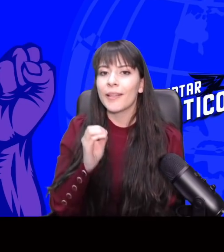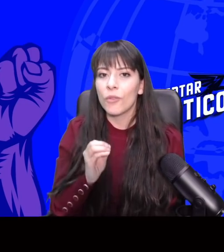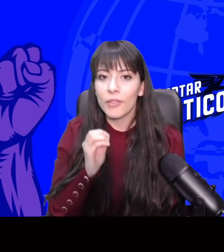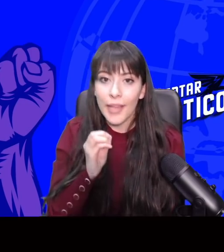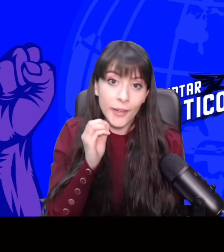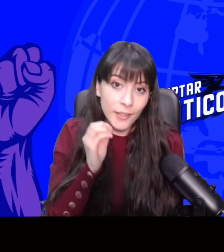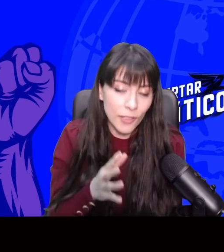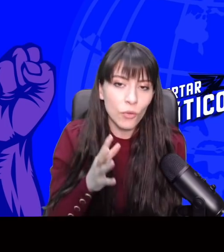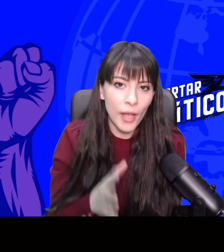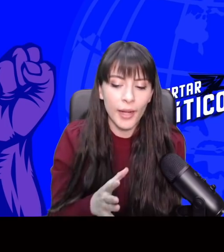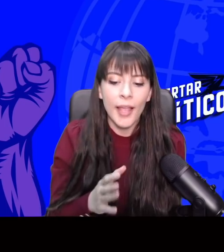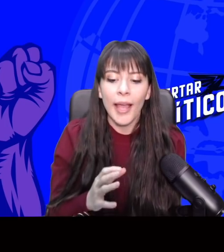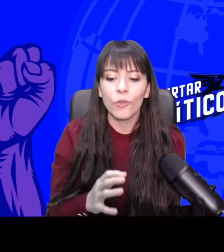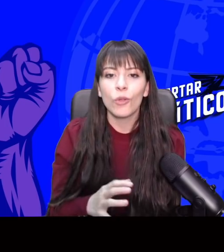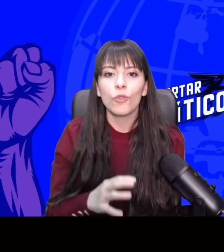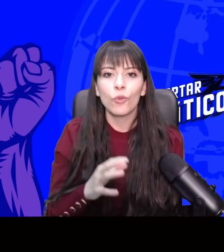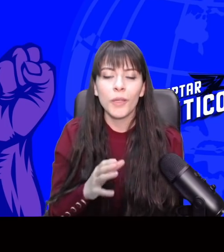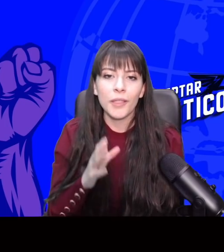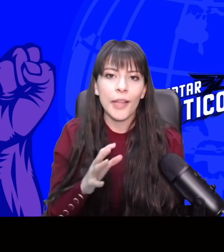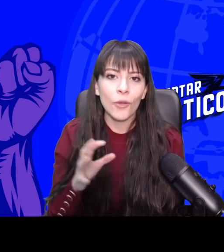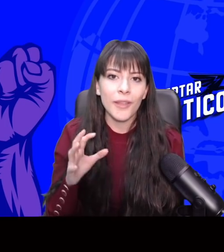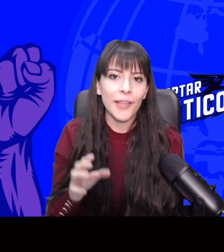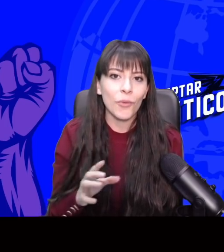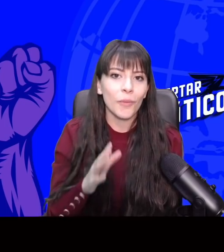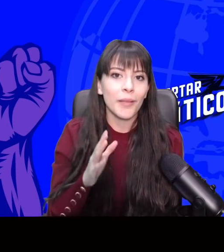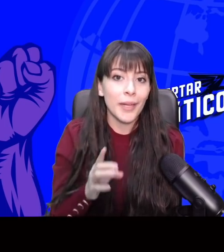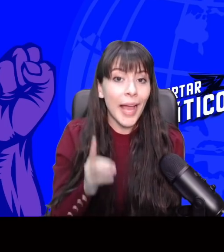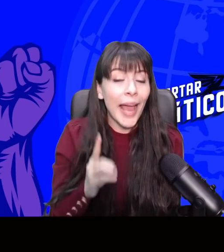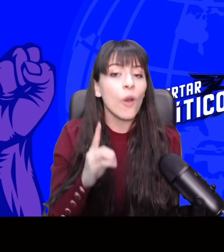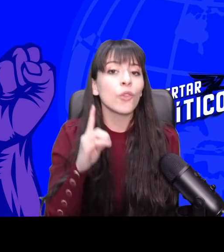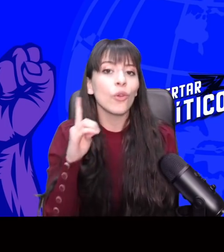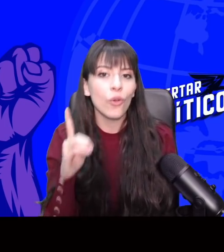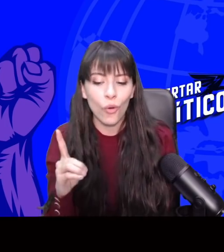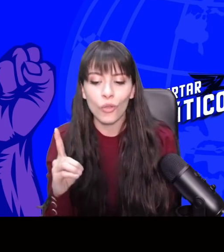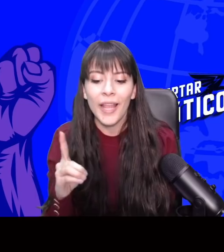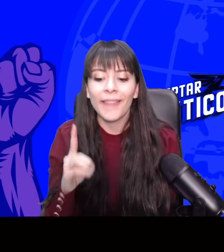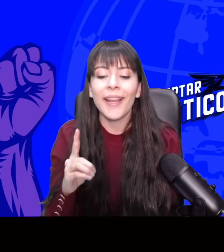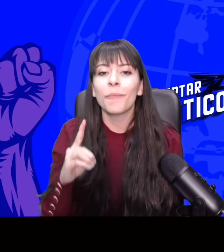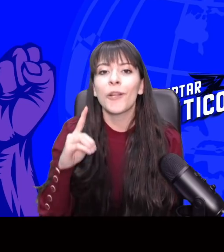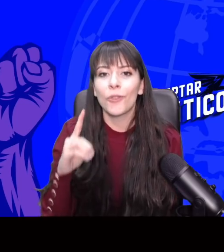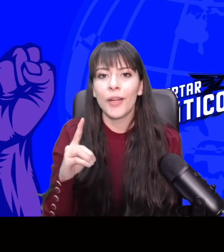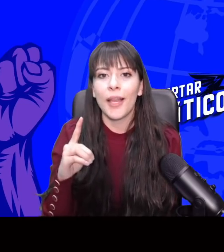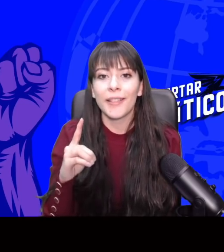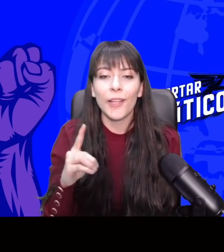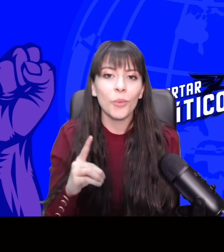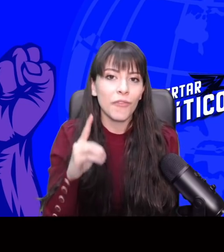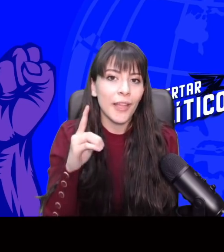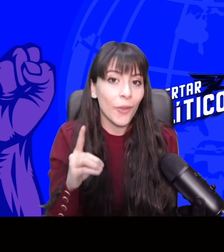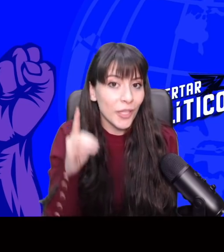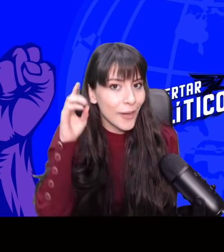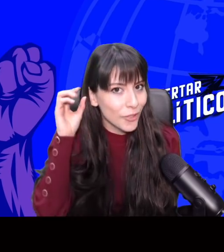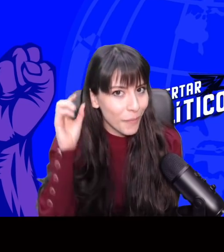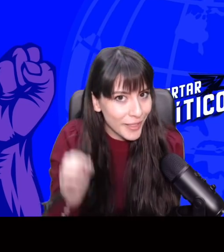intentaron censurar a nosotros los youtubers señalando que decíamos mentira a los ojos de las personas de los